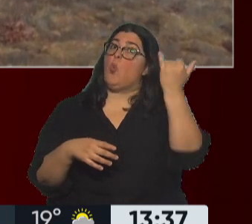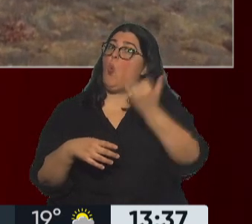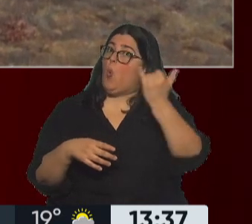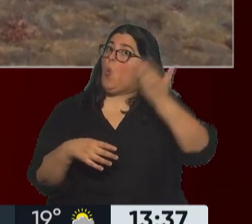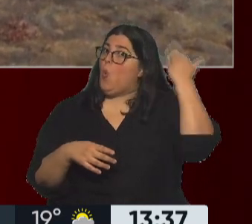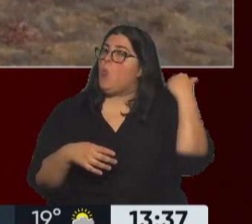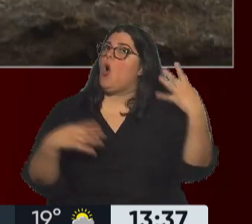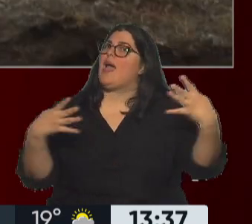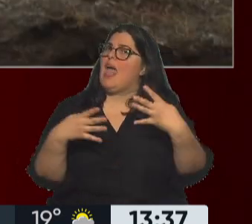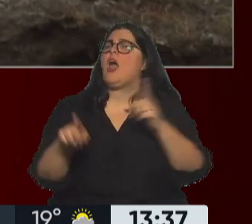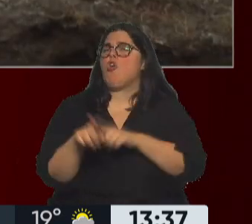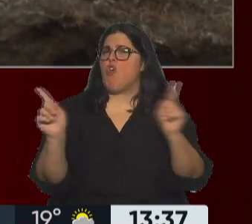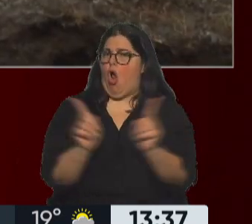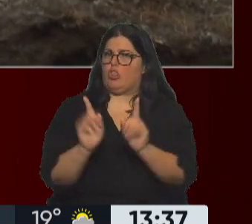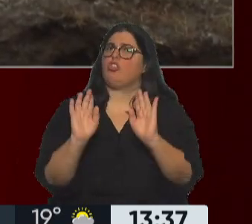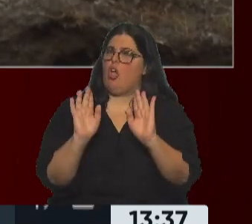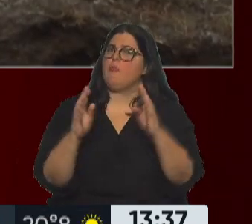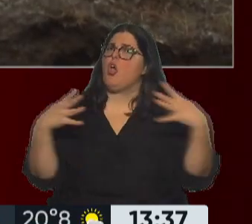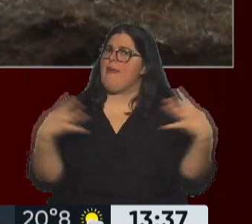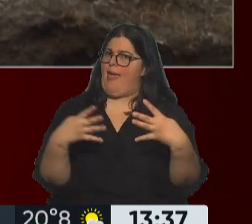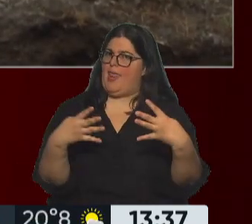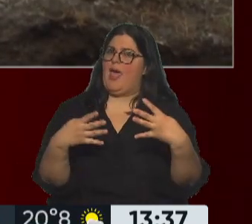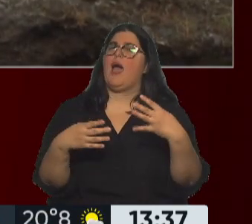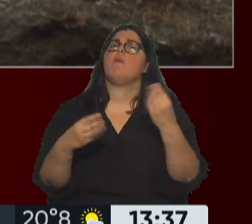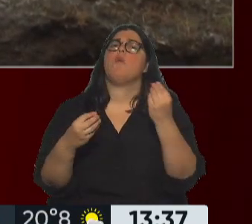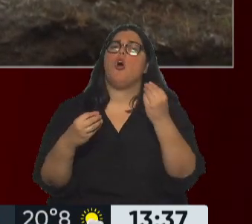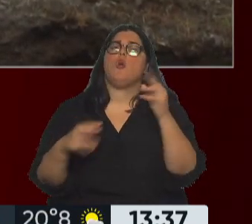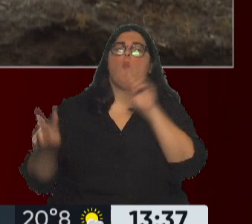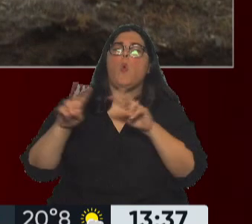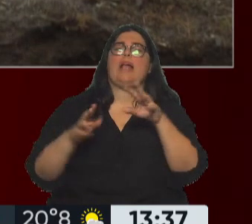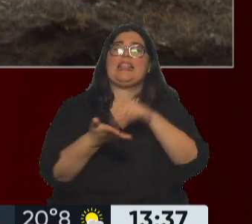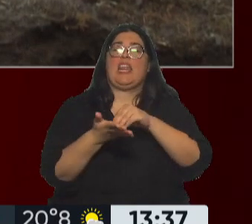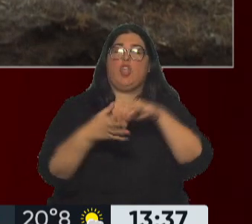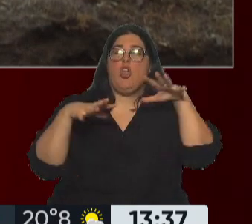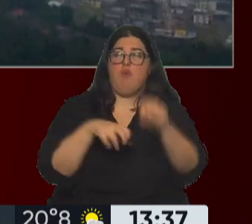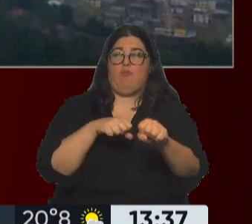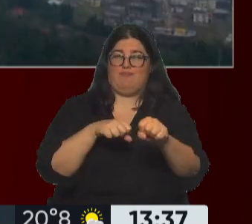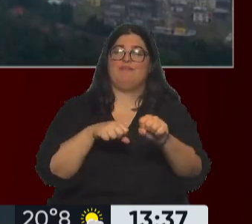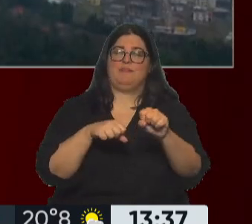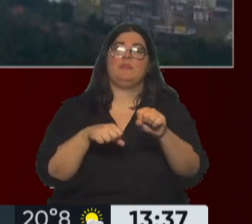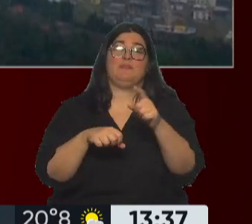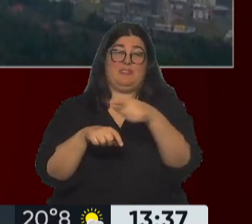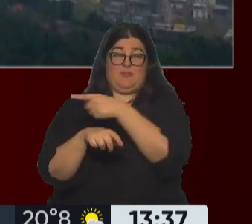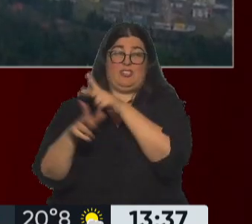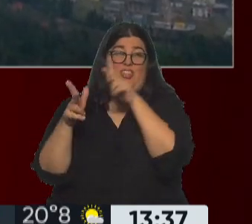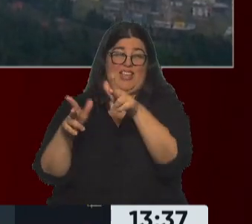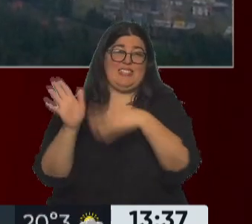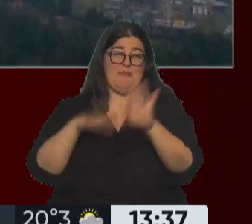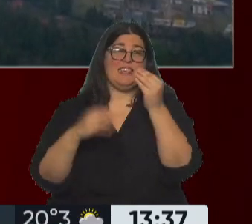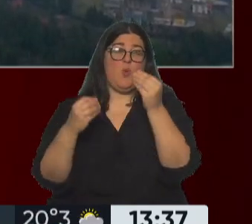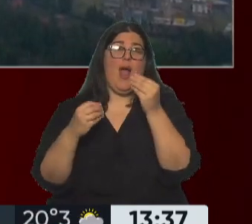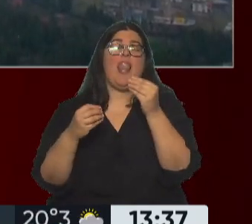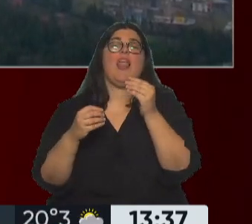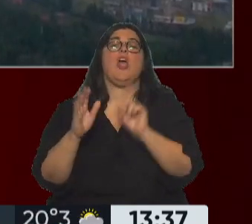limitada, pero guerra al fin, por estos territorios que recién mencionaste, especialmente en el noroeste